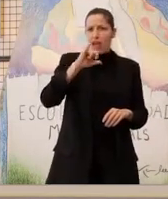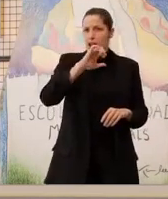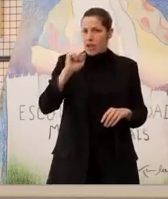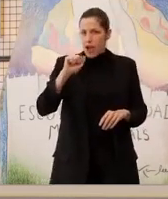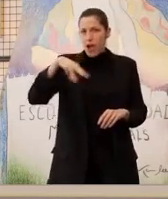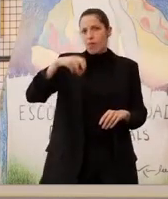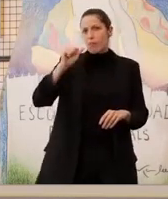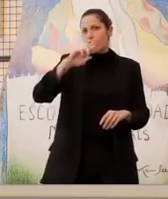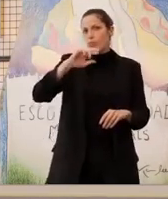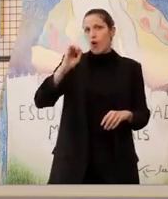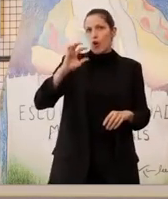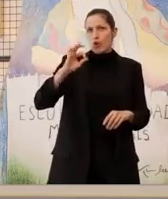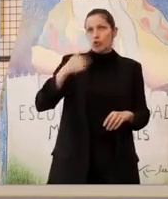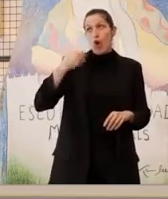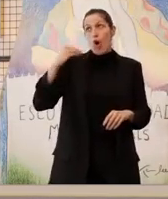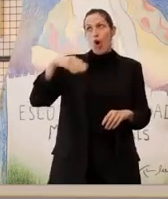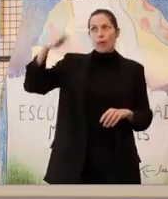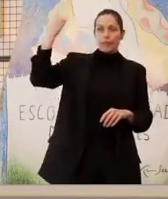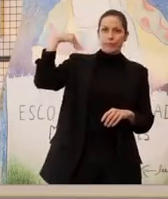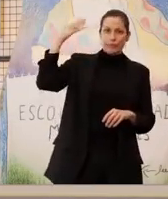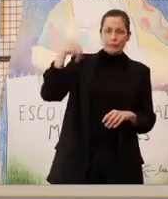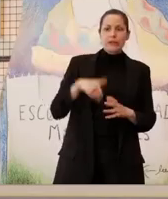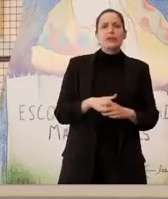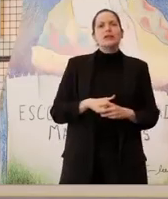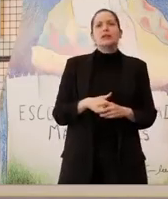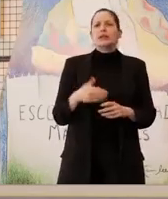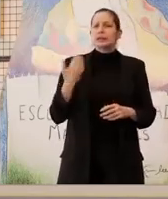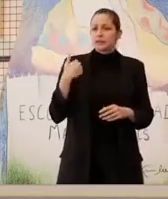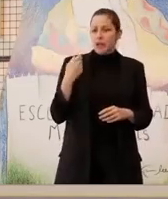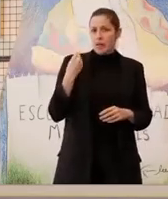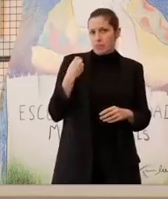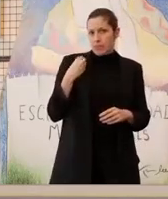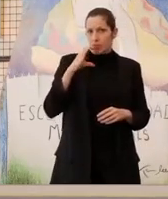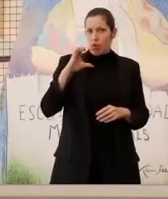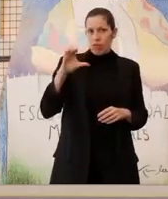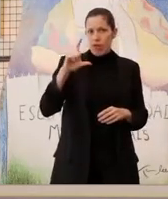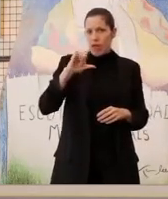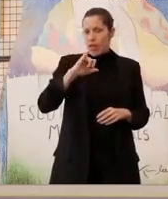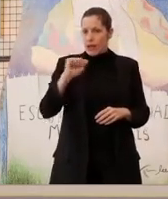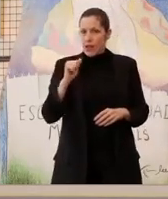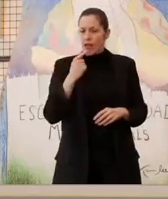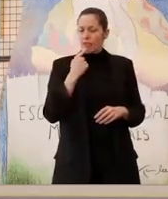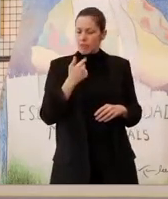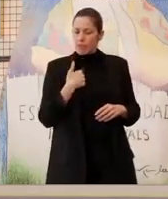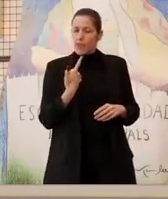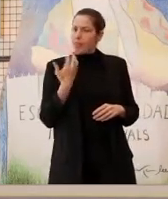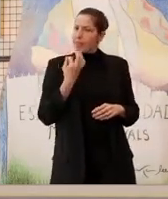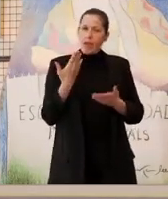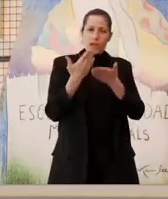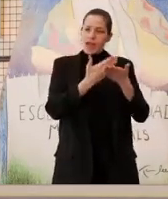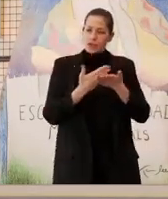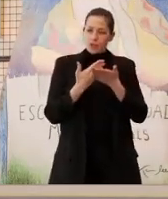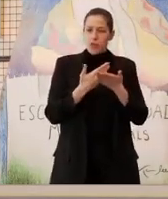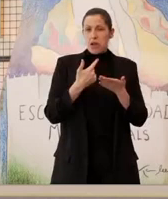en el Neolítico no muy joven y Celia amoroso nos decía que yo lo entendía un poco a medias no hay que estudiar y yo